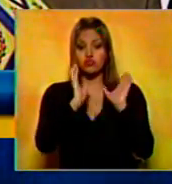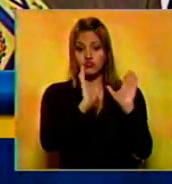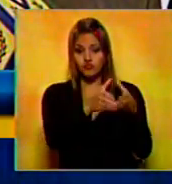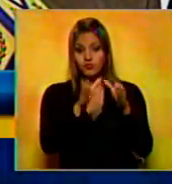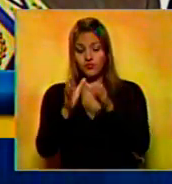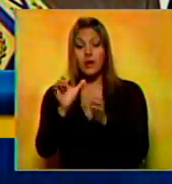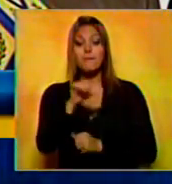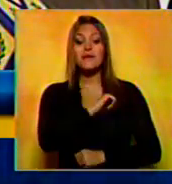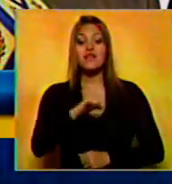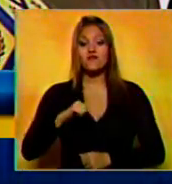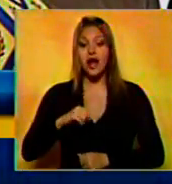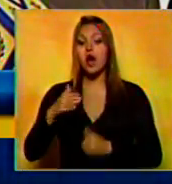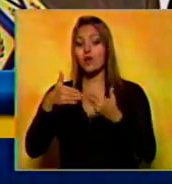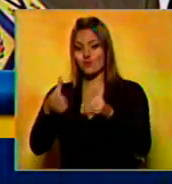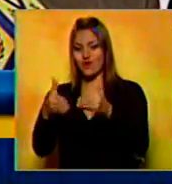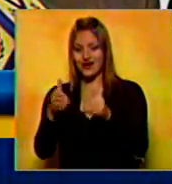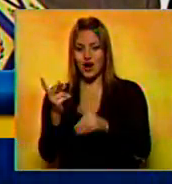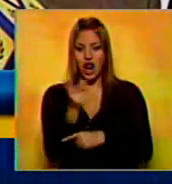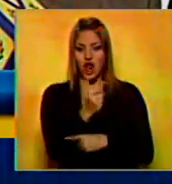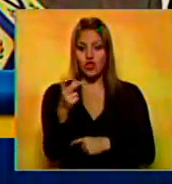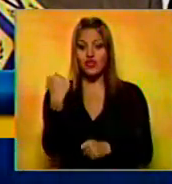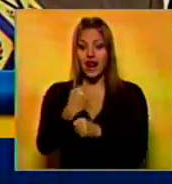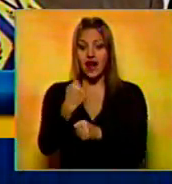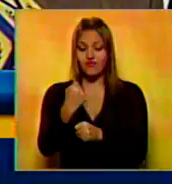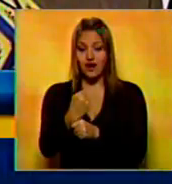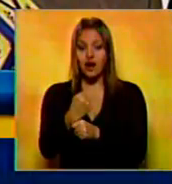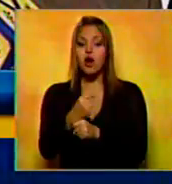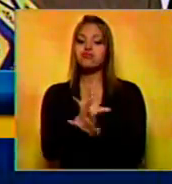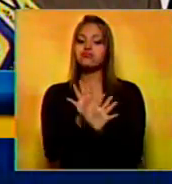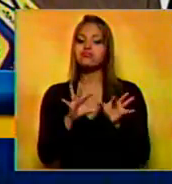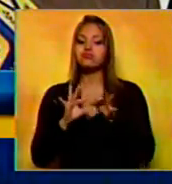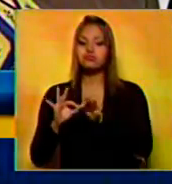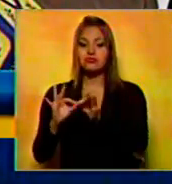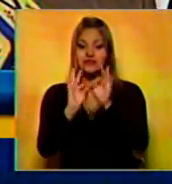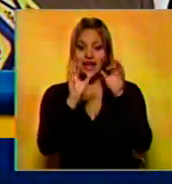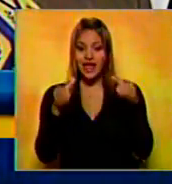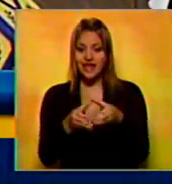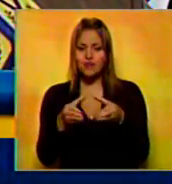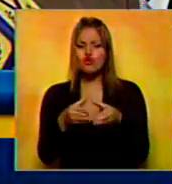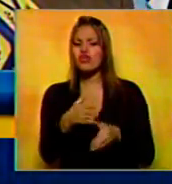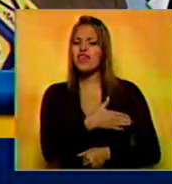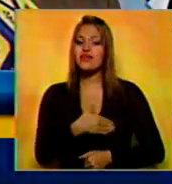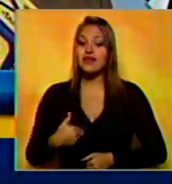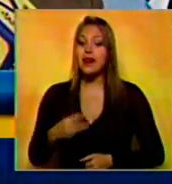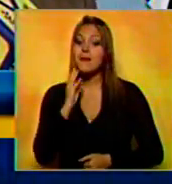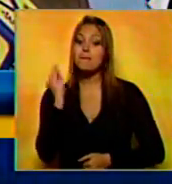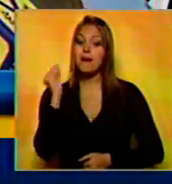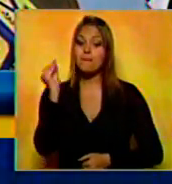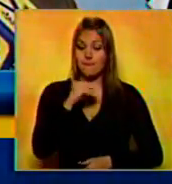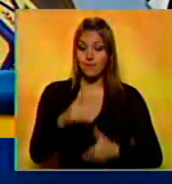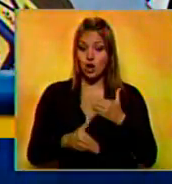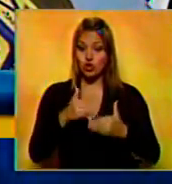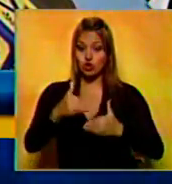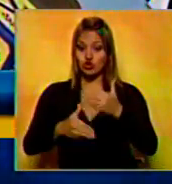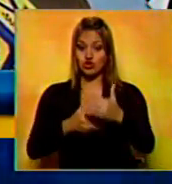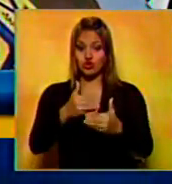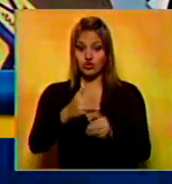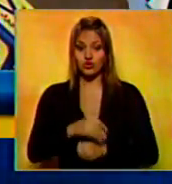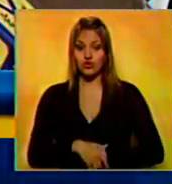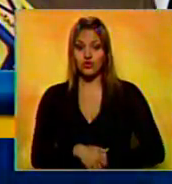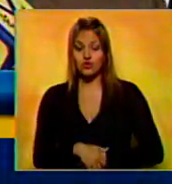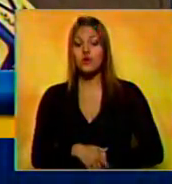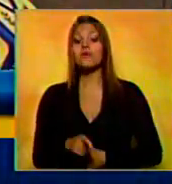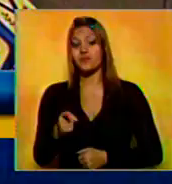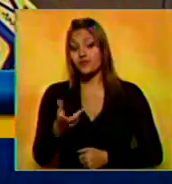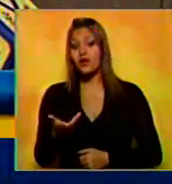sector privado y el sector público, de trabajar mancomunadamente con miras a qué, a incrementar la producción, la productividad y